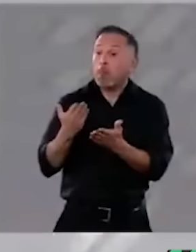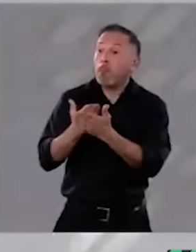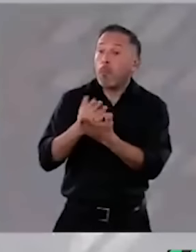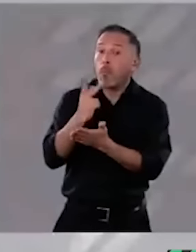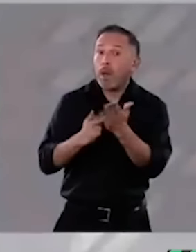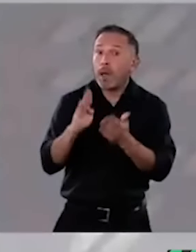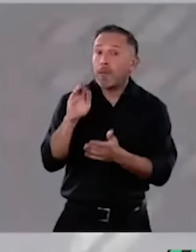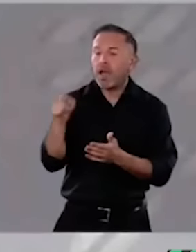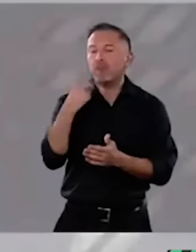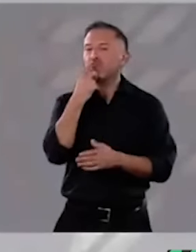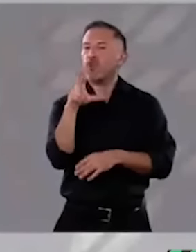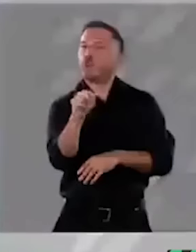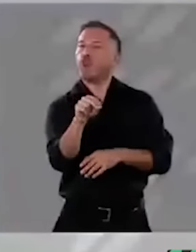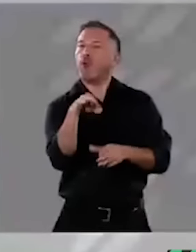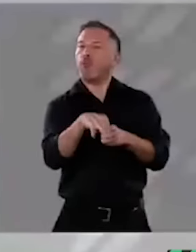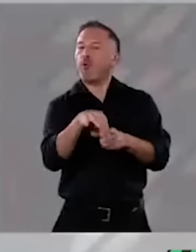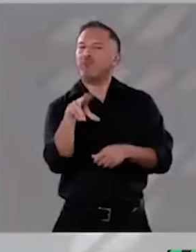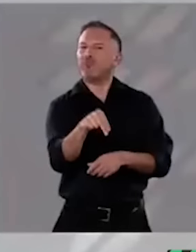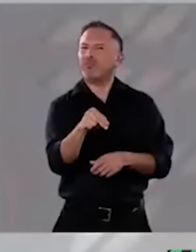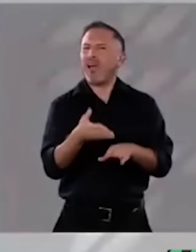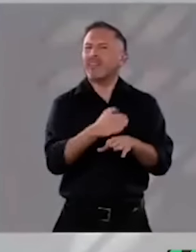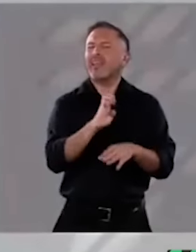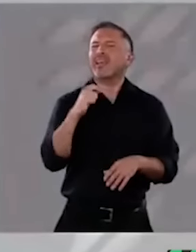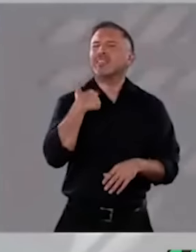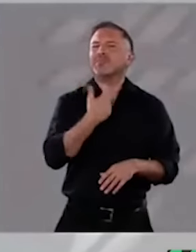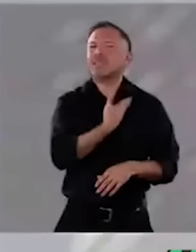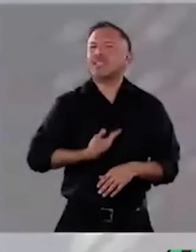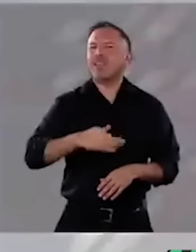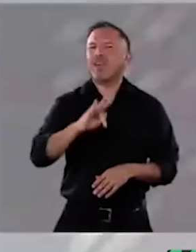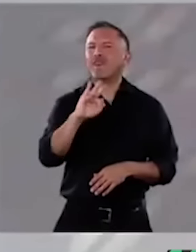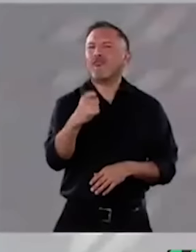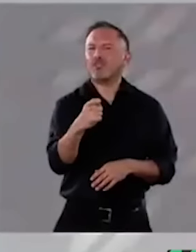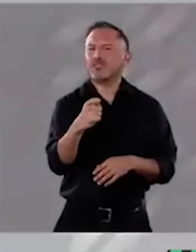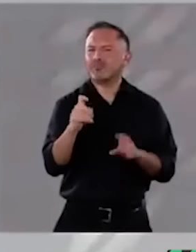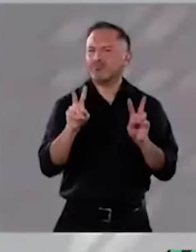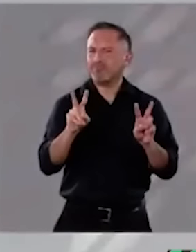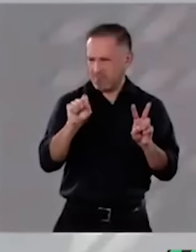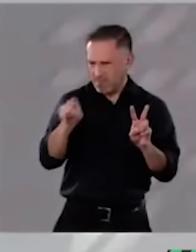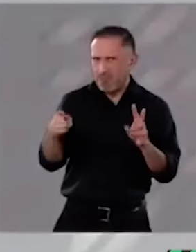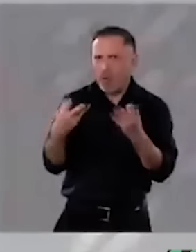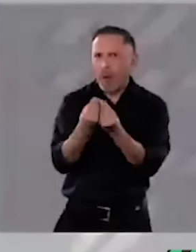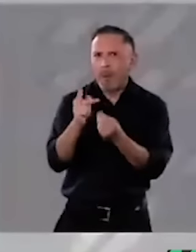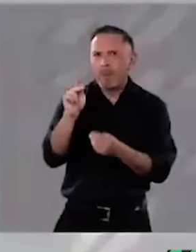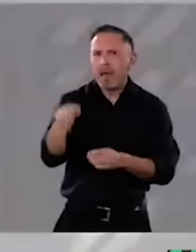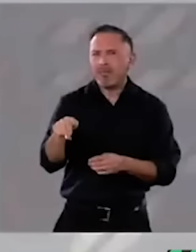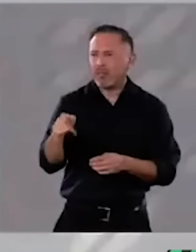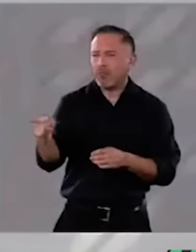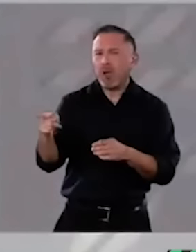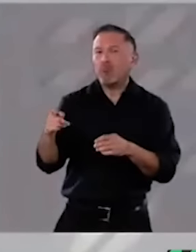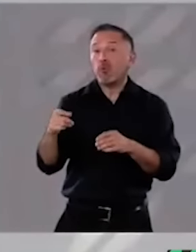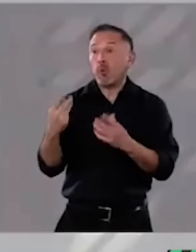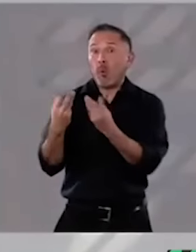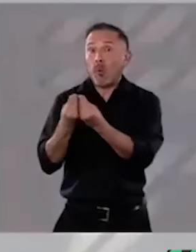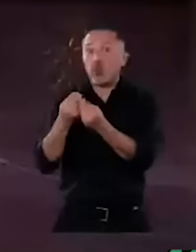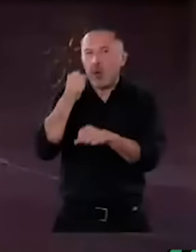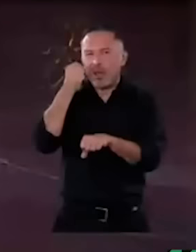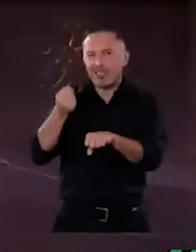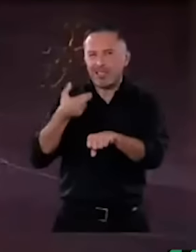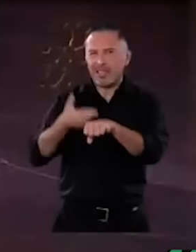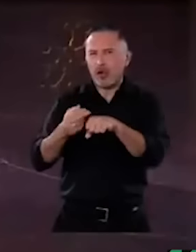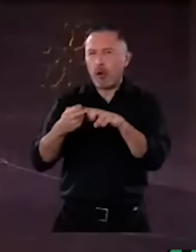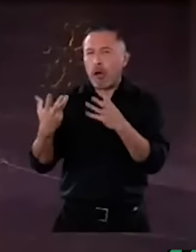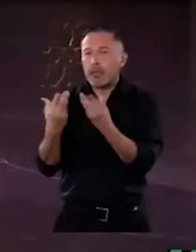Ahí están los dichos de Vicente Fox, expresidente panista, con quien trabajó en su gabinete y quien se opone abiertamente a los programas sociales y le dice